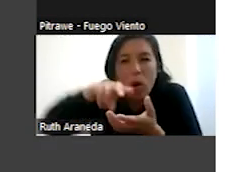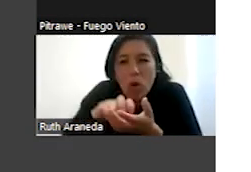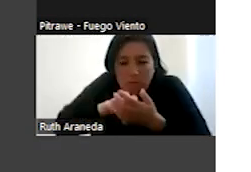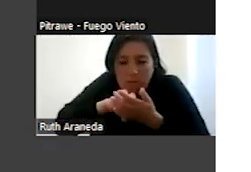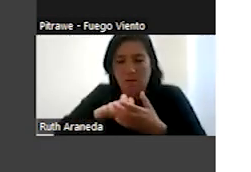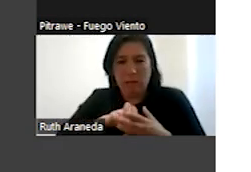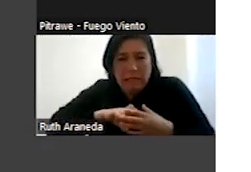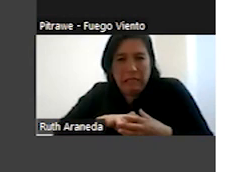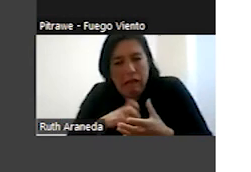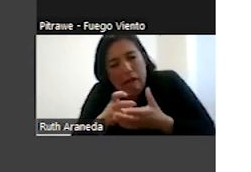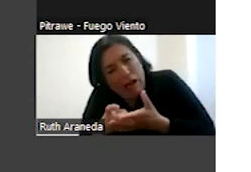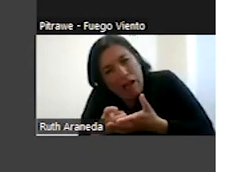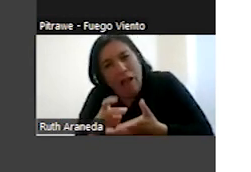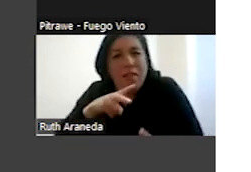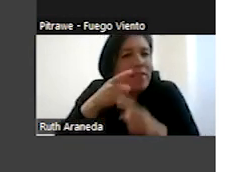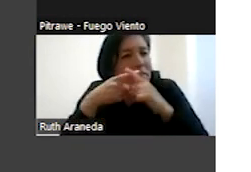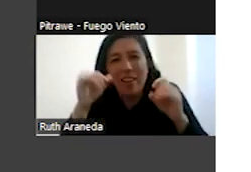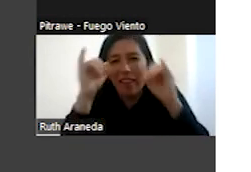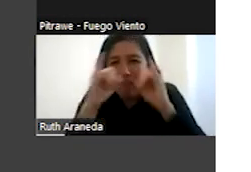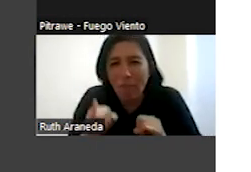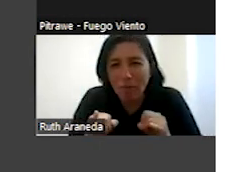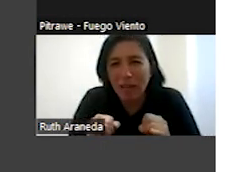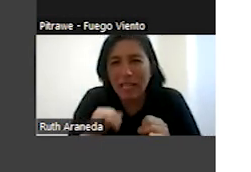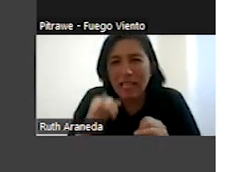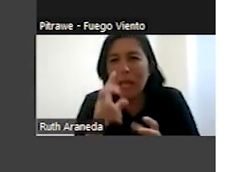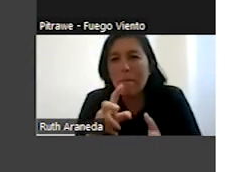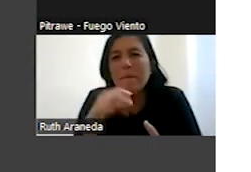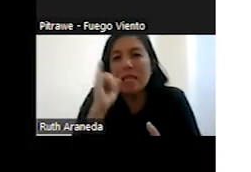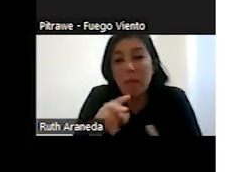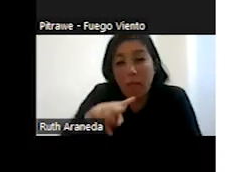el lado, ventrales, pero siempre hiperflectado.